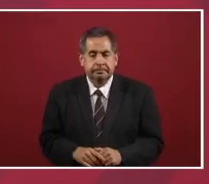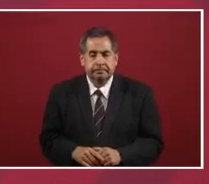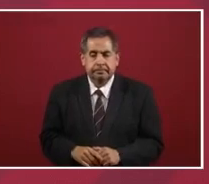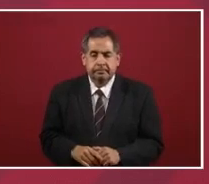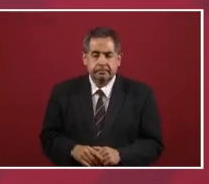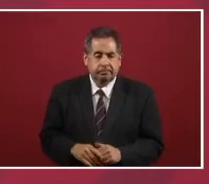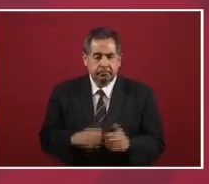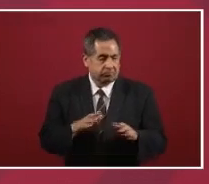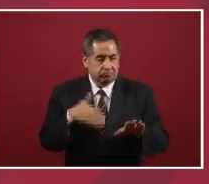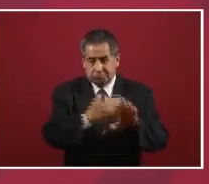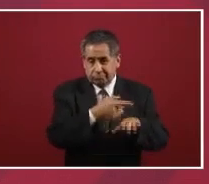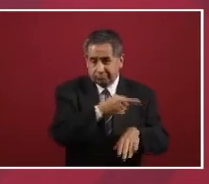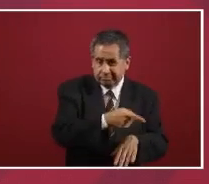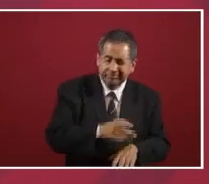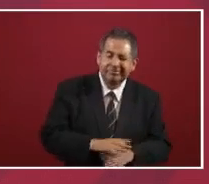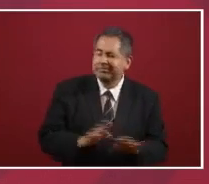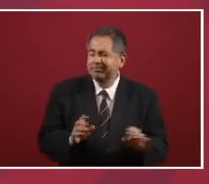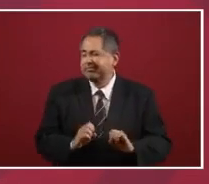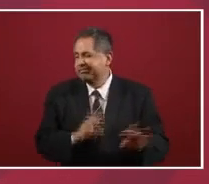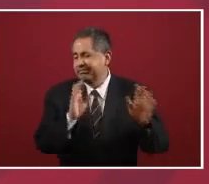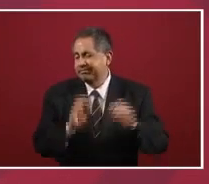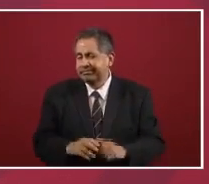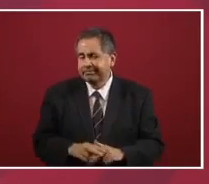contra ellos,